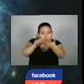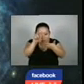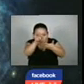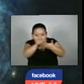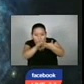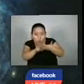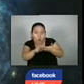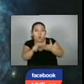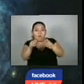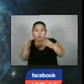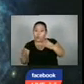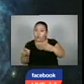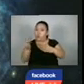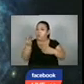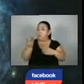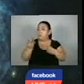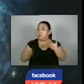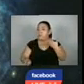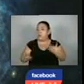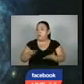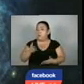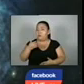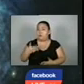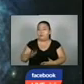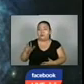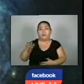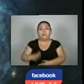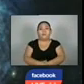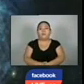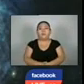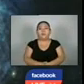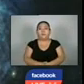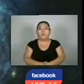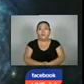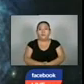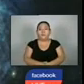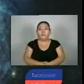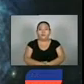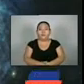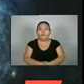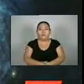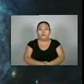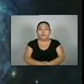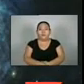galaxias jóvenes que de otra manera serían demasiado tenues.